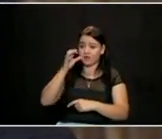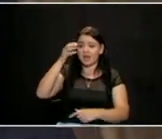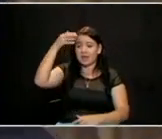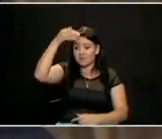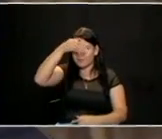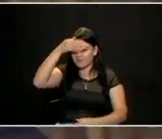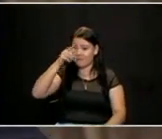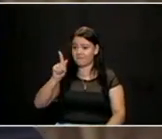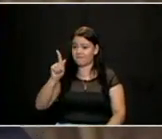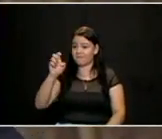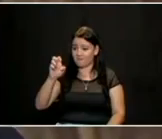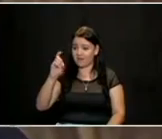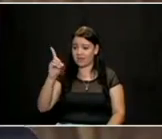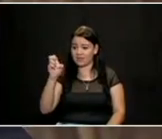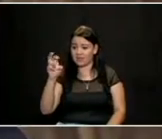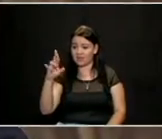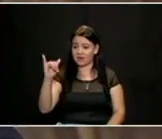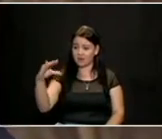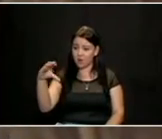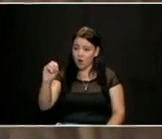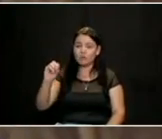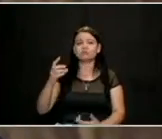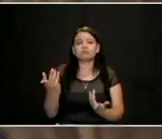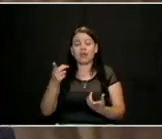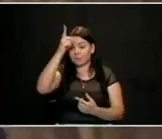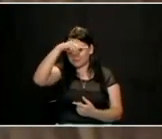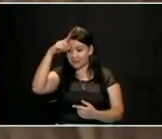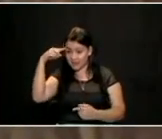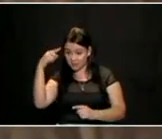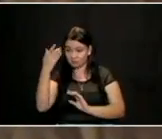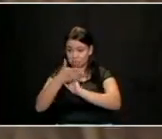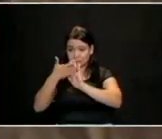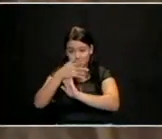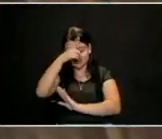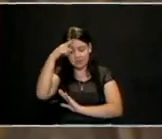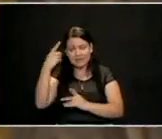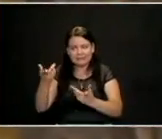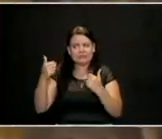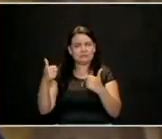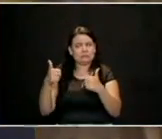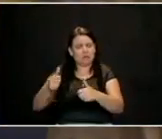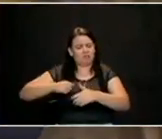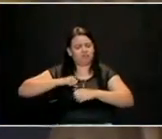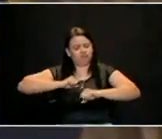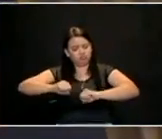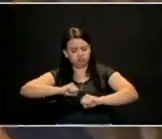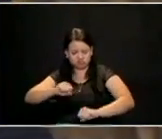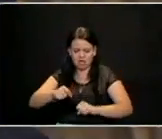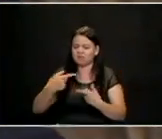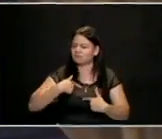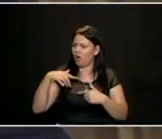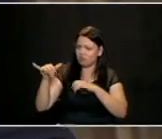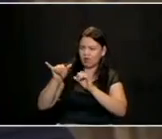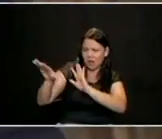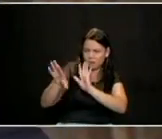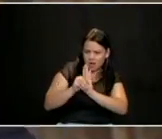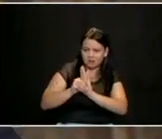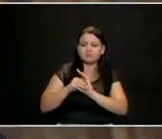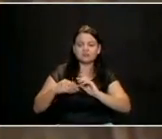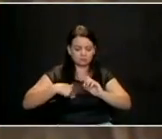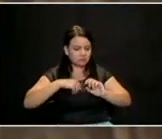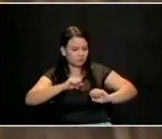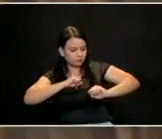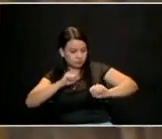concejal Múnera. Y esto lo continuaremos con los programas de esterilización. Continuaremos prohibiendo la venta